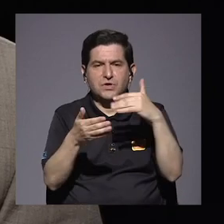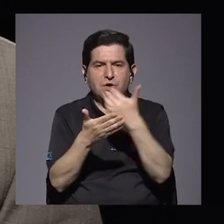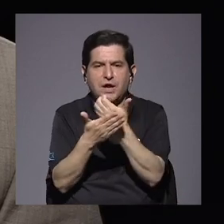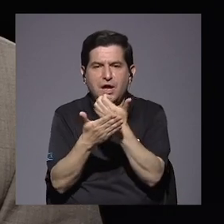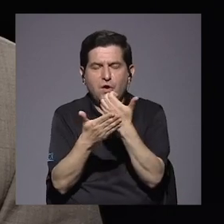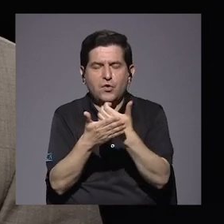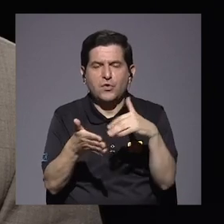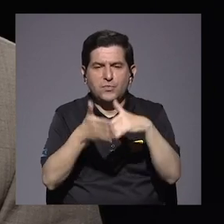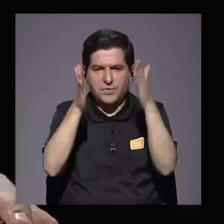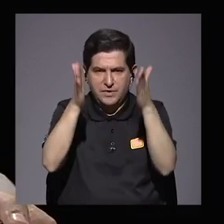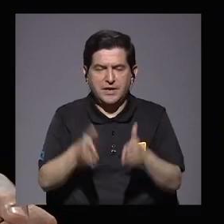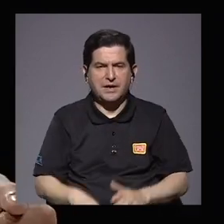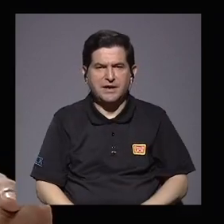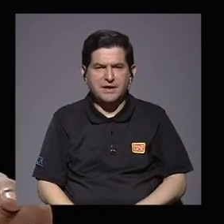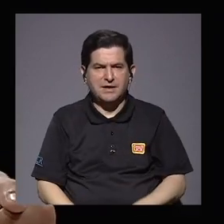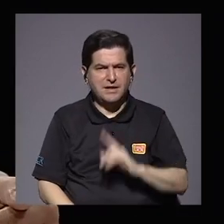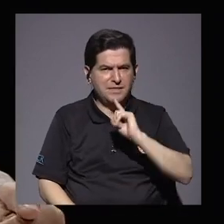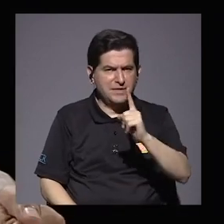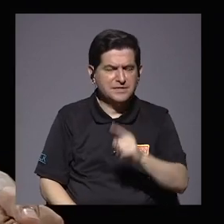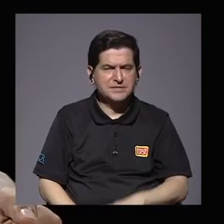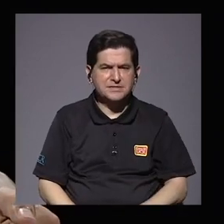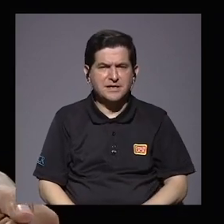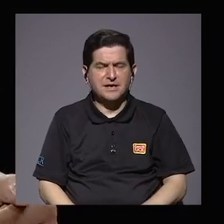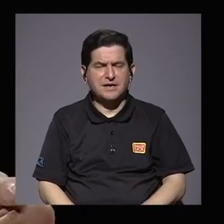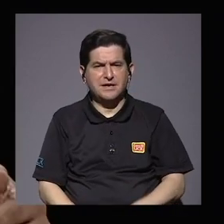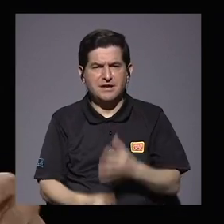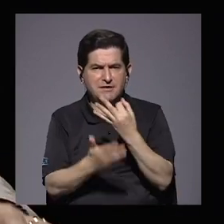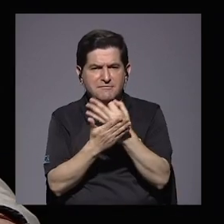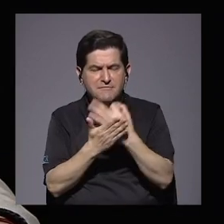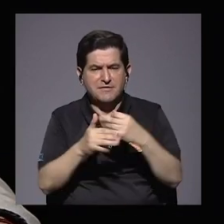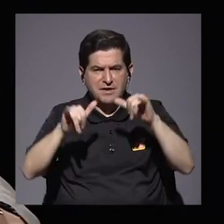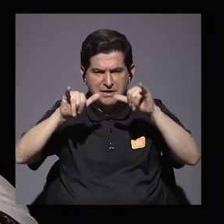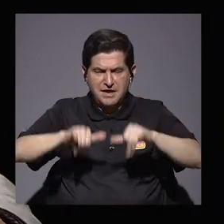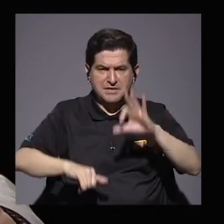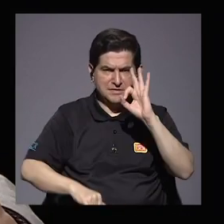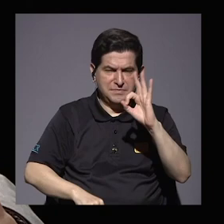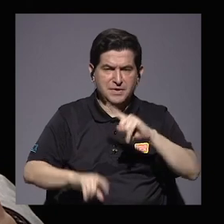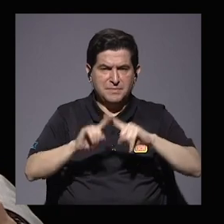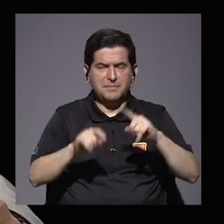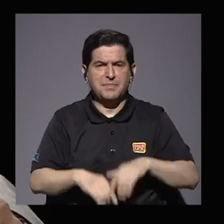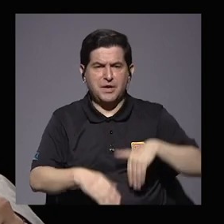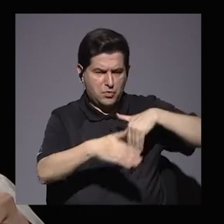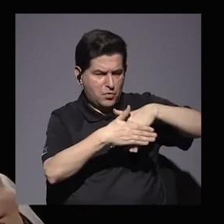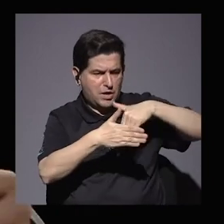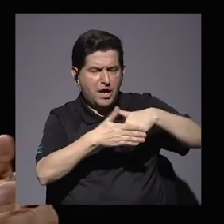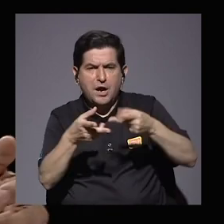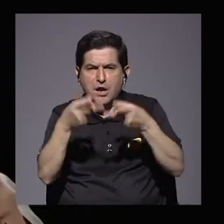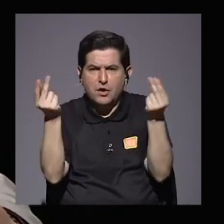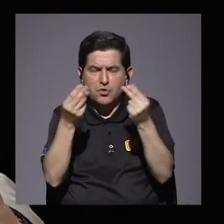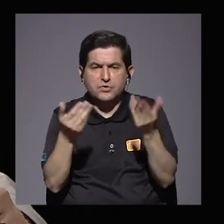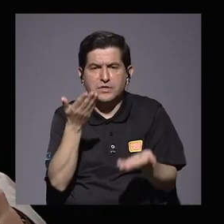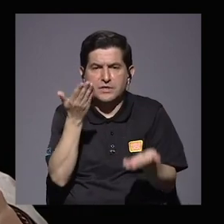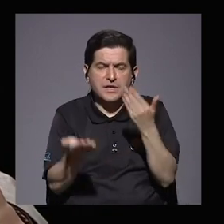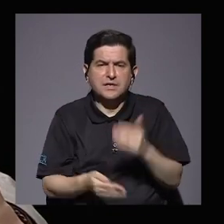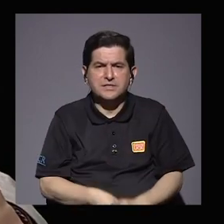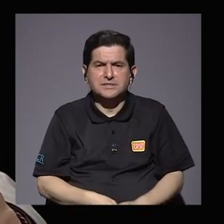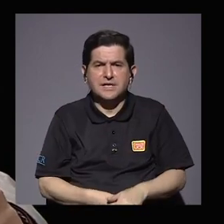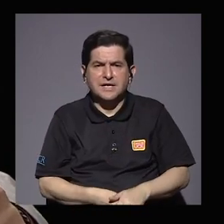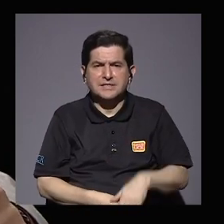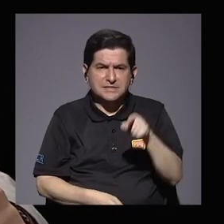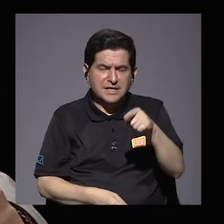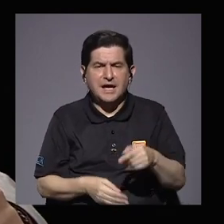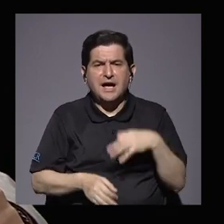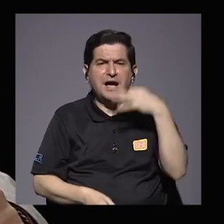nuestros estudiantes. Hablamos de finanzas estables, pero también debemos de hablar de que en esta contención del gasto de que usted me habla, nos enfrentamos ante posibles